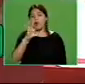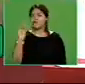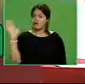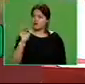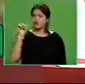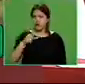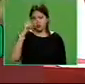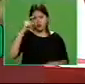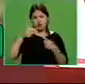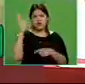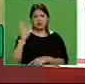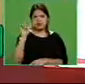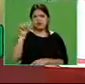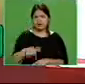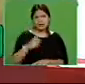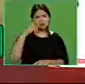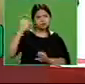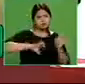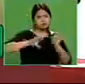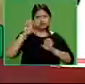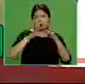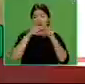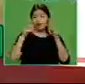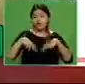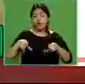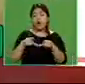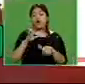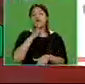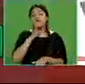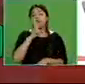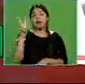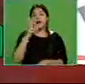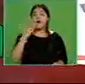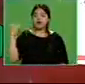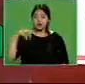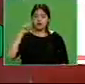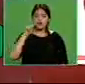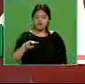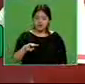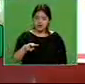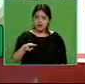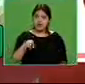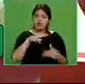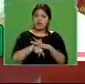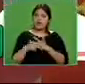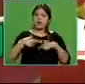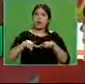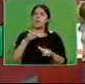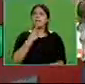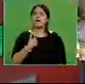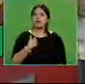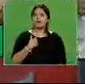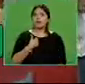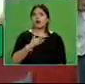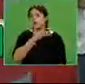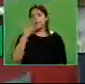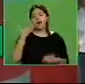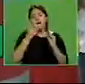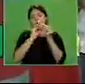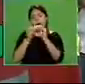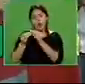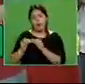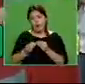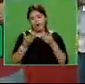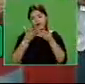por aquí, bueno, inspeccionando la sede del Banco de Venezuela, y ayer cuando lo vi en el cuartel de la montaña me dijo que la van a mejorar, que la